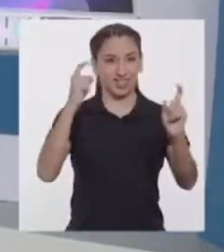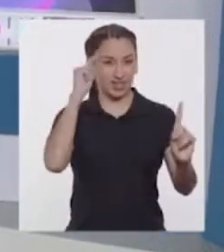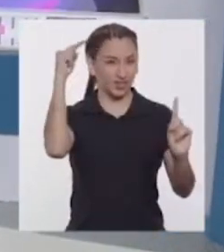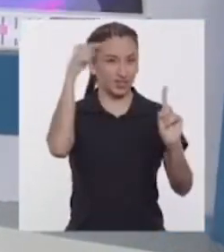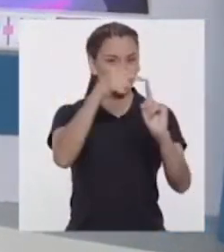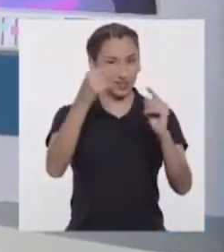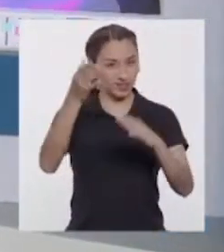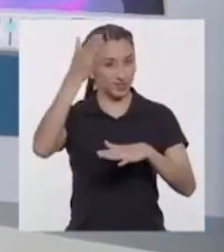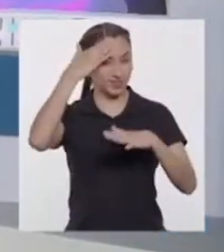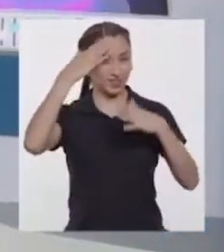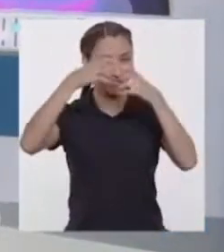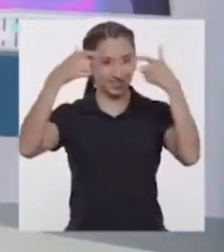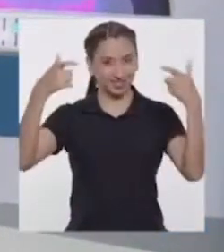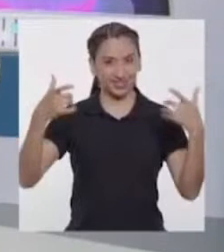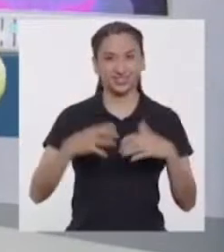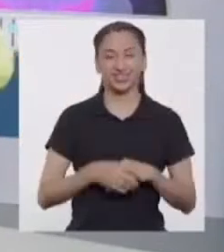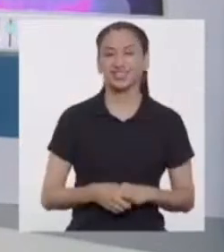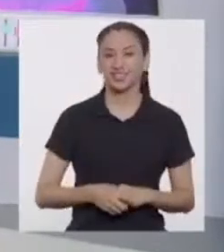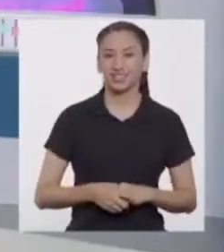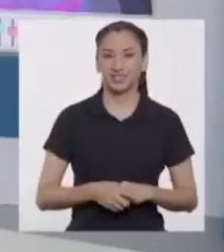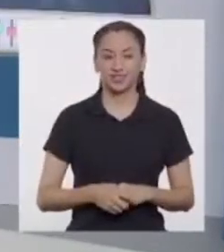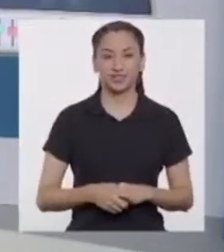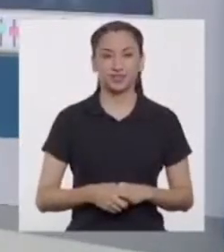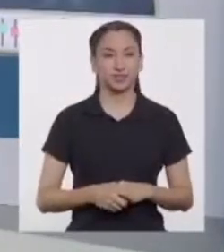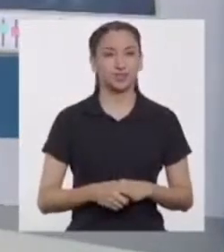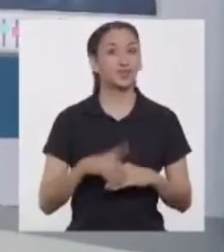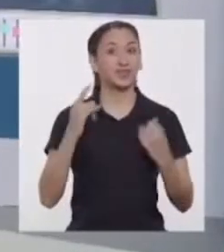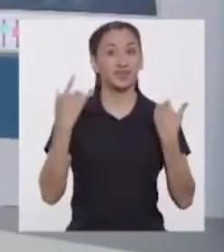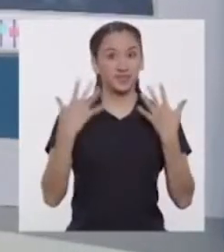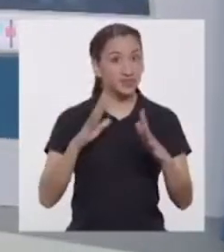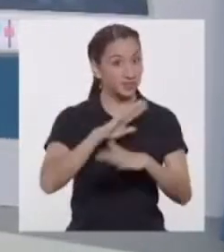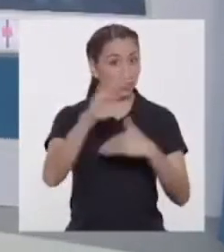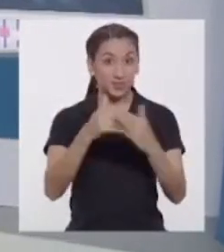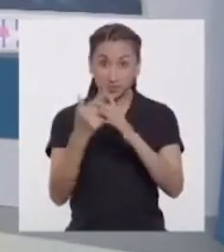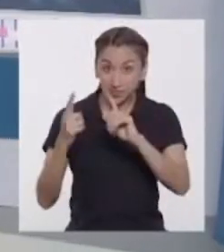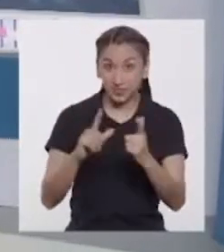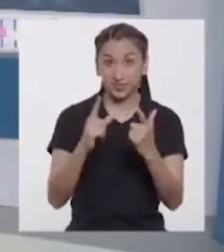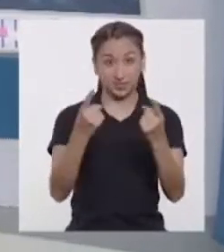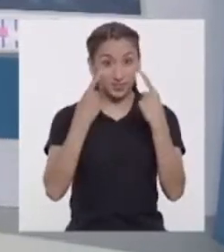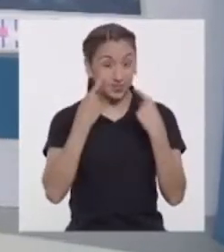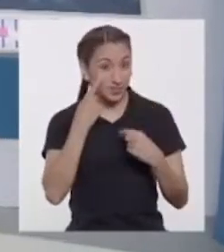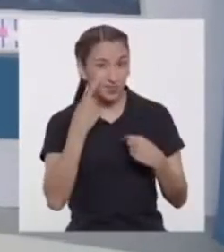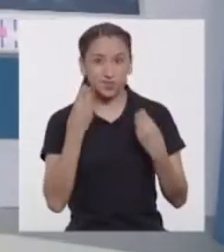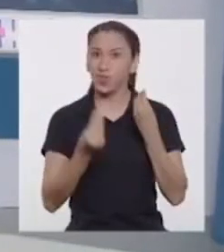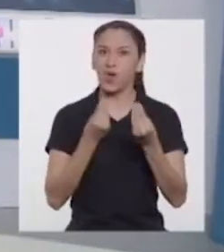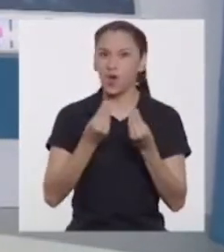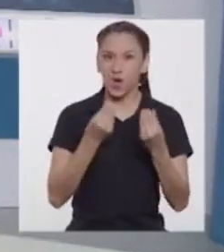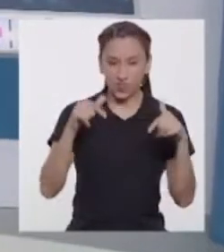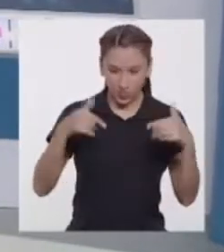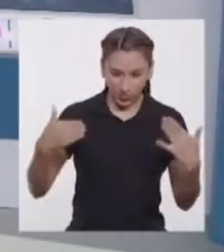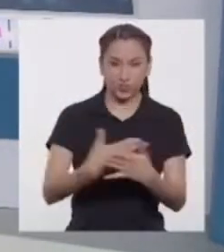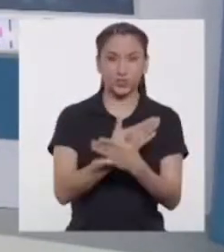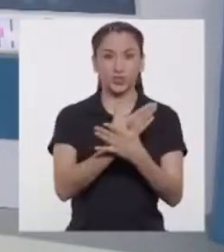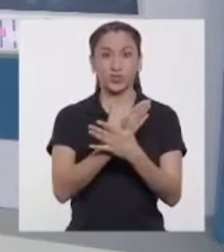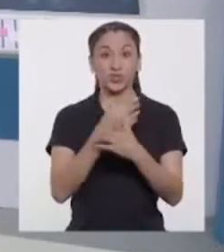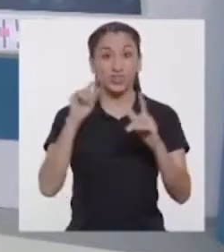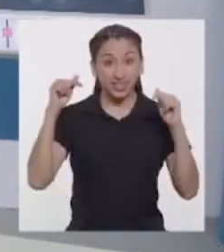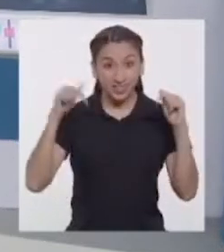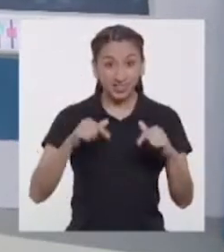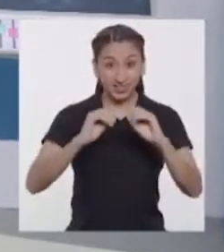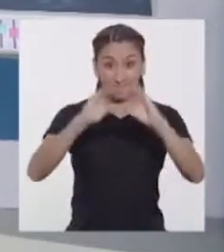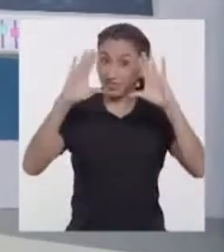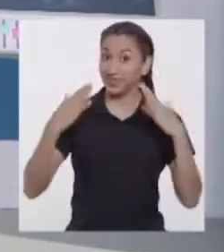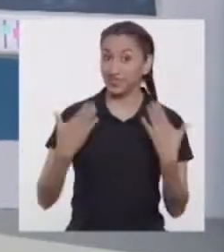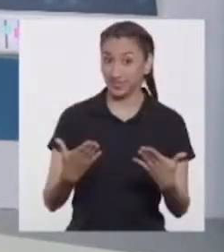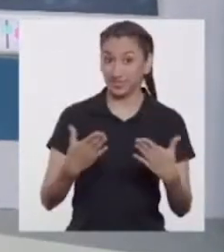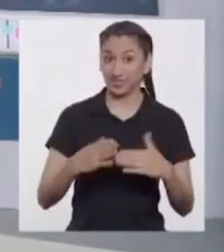Gran Desafío del Saber! ¿Están listas y listos para conocer qué es lo que nos tiene preparado para